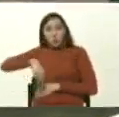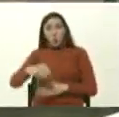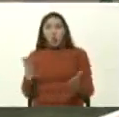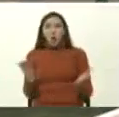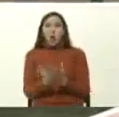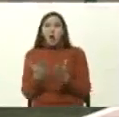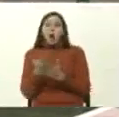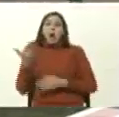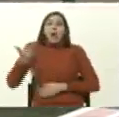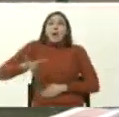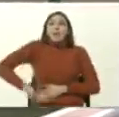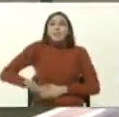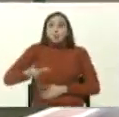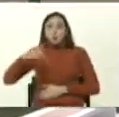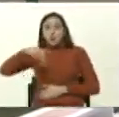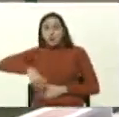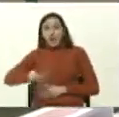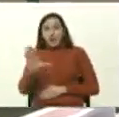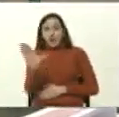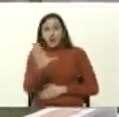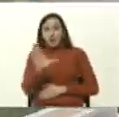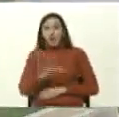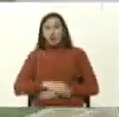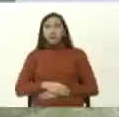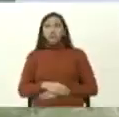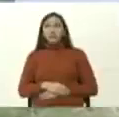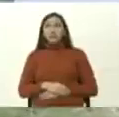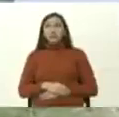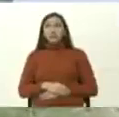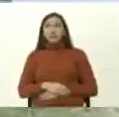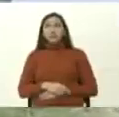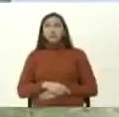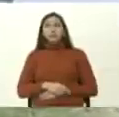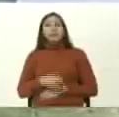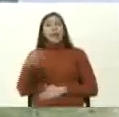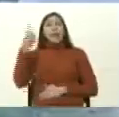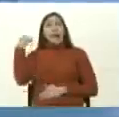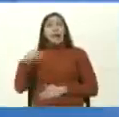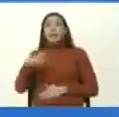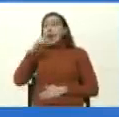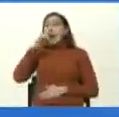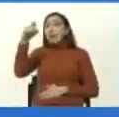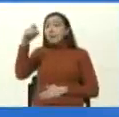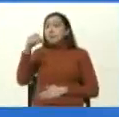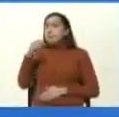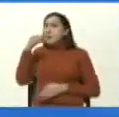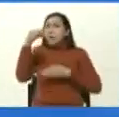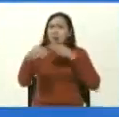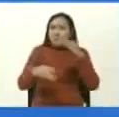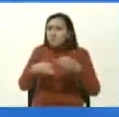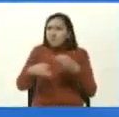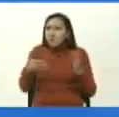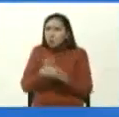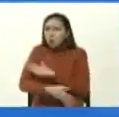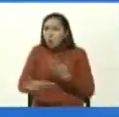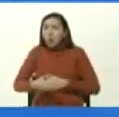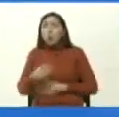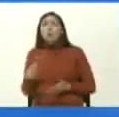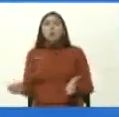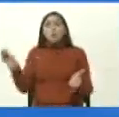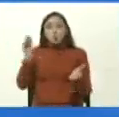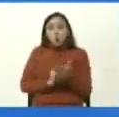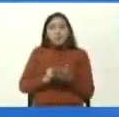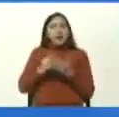tan importante en nuestra ciudad capital. Bueno, ayer escuchamos al presidente Nicolás Maduro. ¿Cómo regresamos a